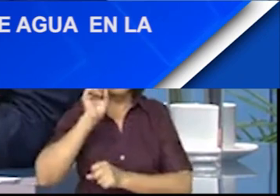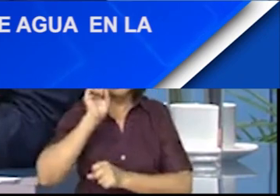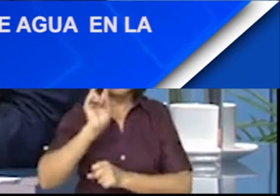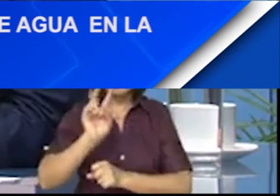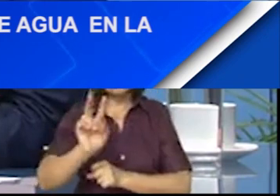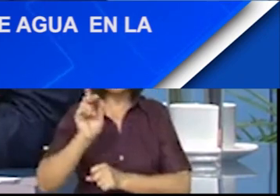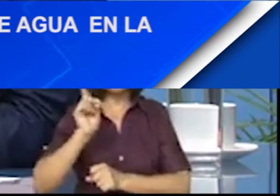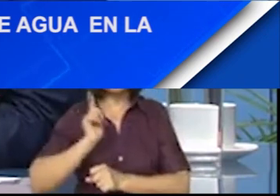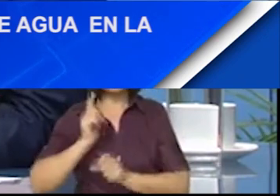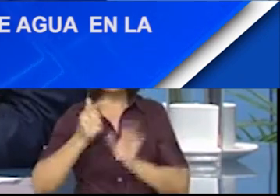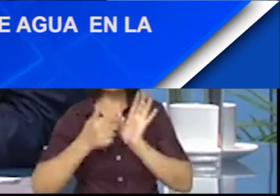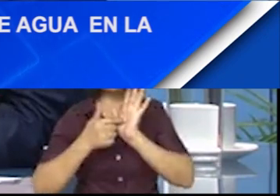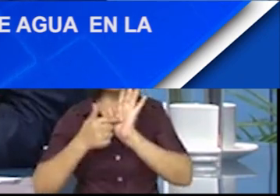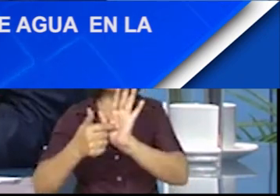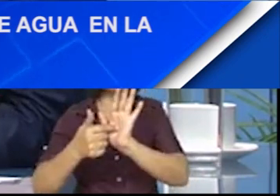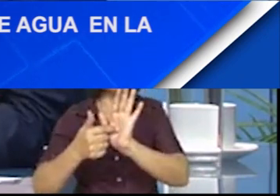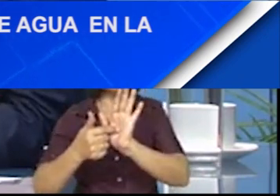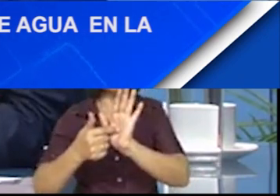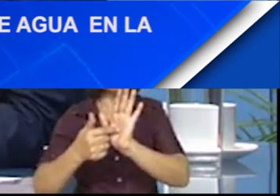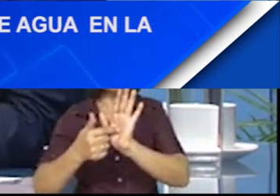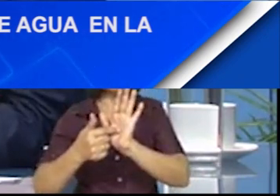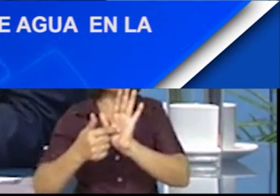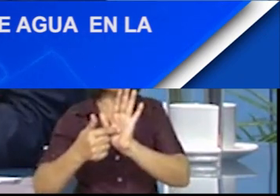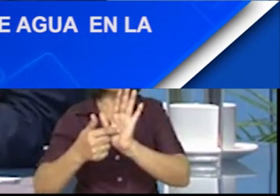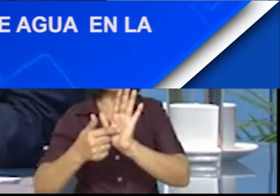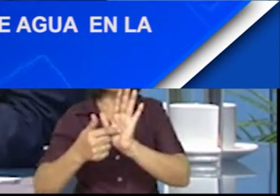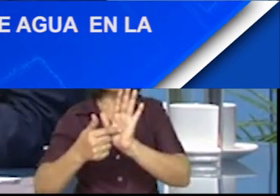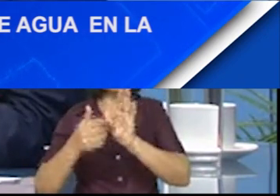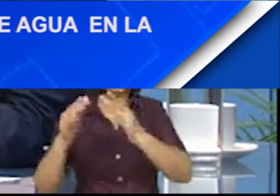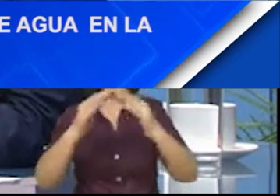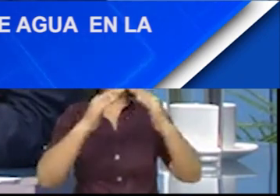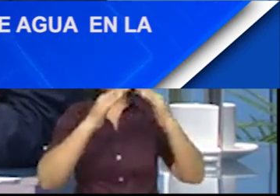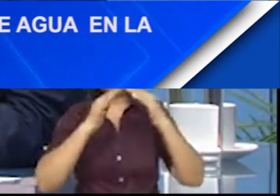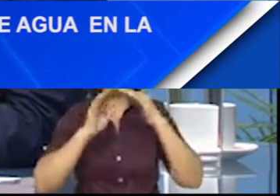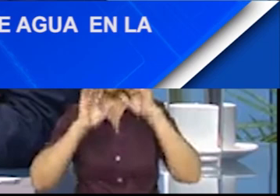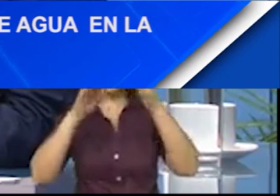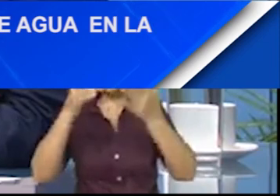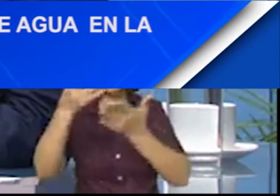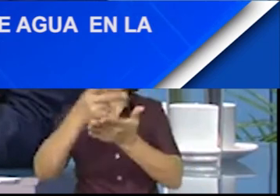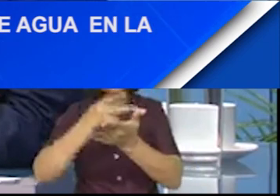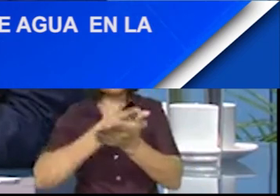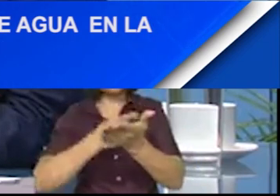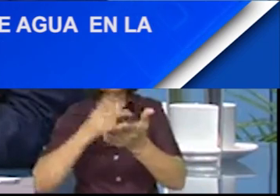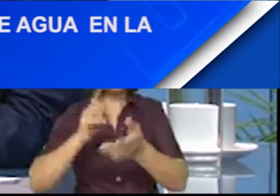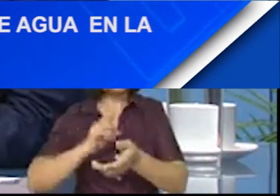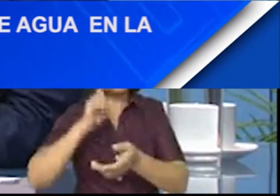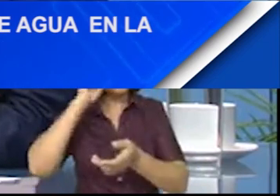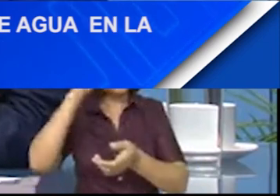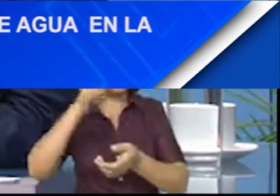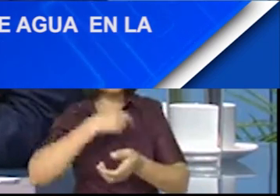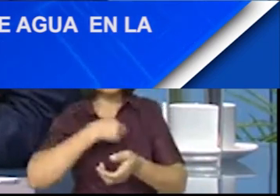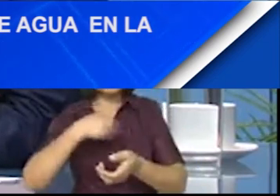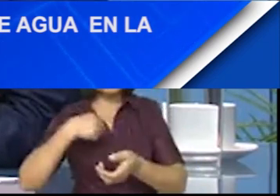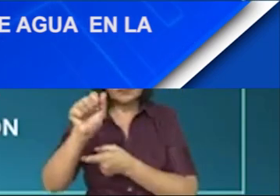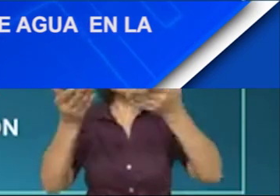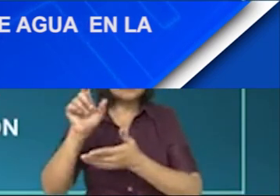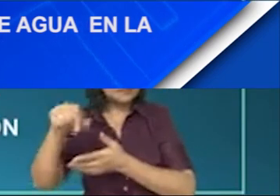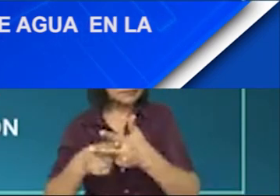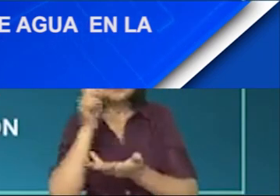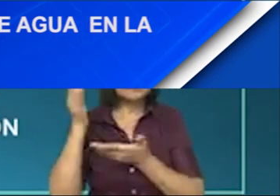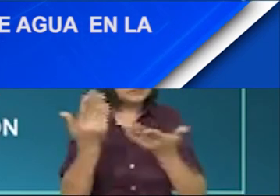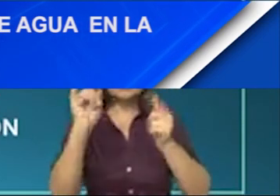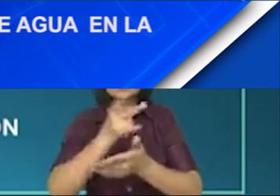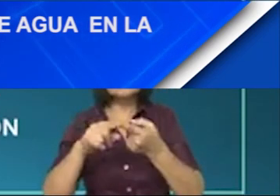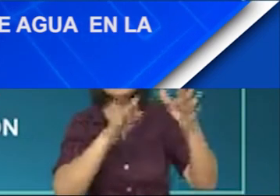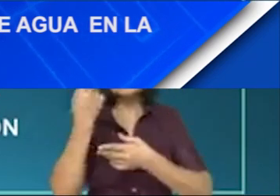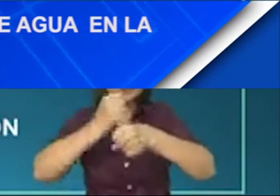Para ponerte un ejemplo, en el Sí. caso de la ciudad de León, ¿no? Que es un proyecto que se desarrolla actualmente, un proyecto de agua potable que anda